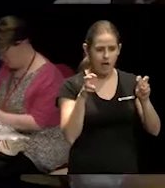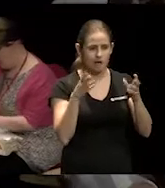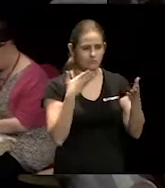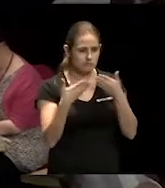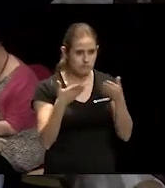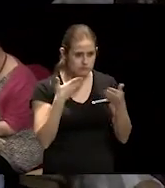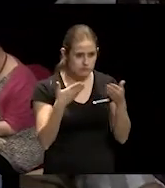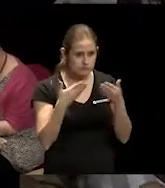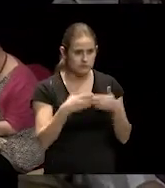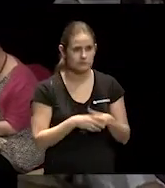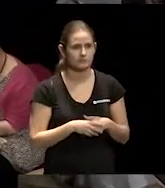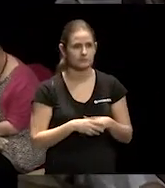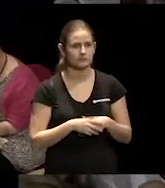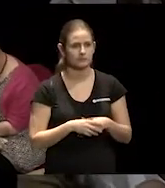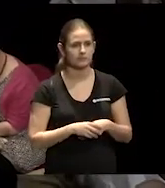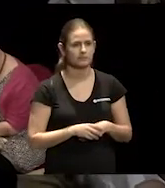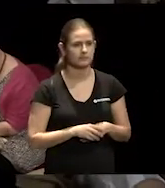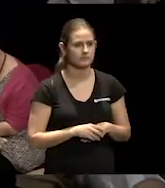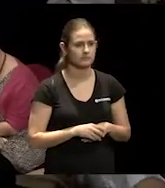adaptarlos aquí. Gracias.